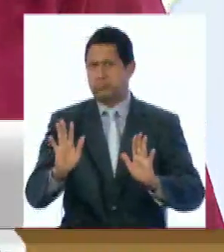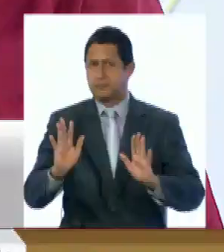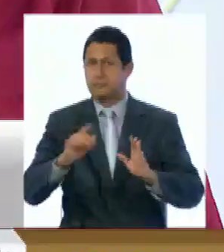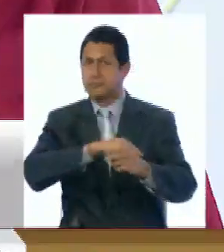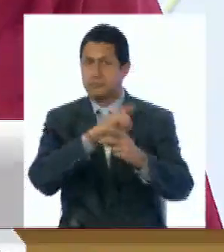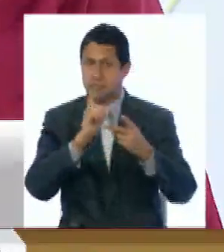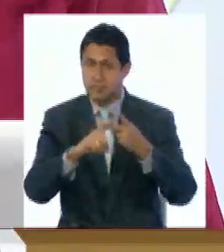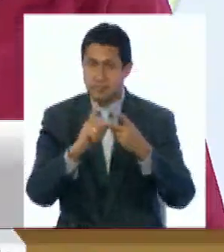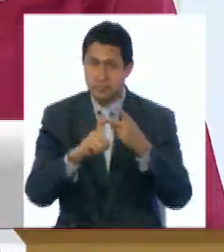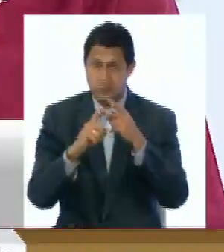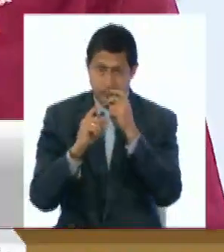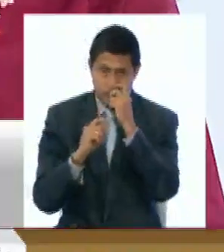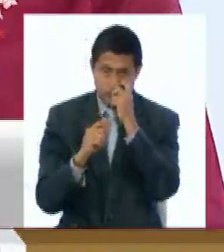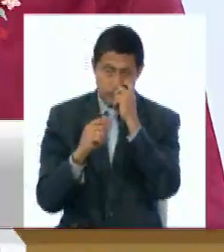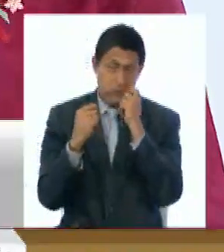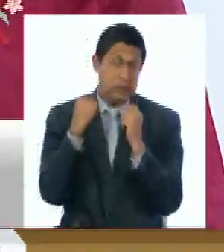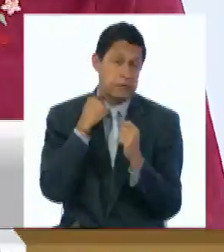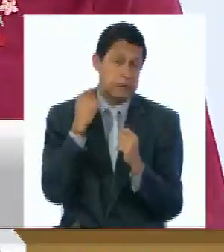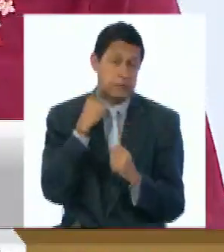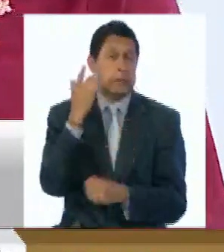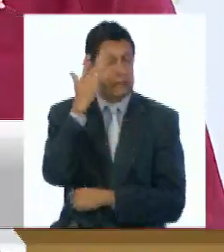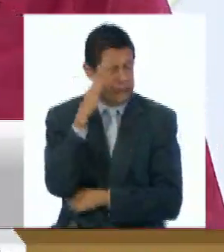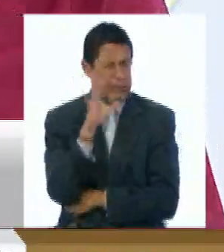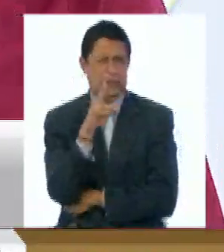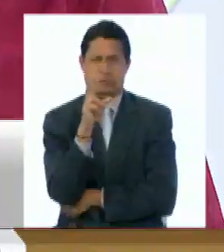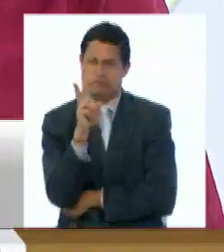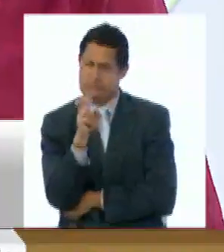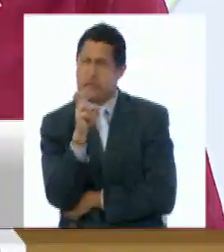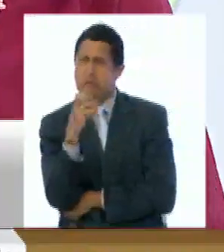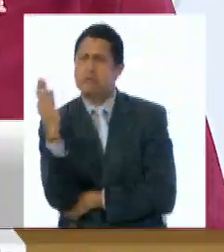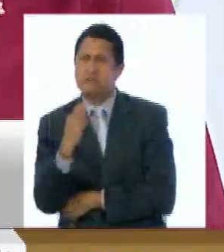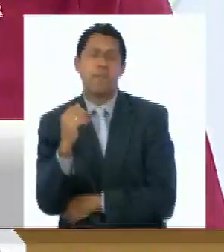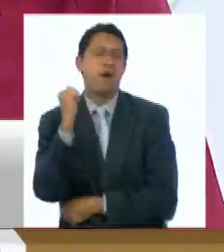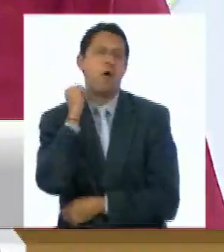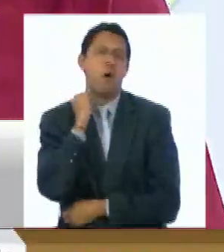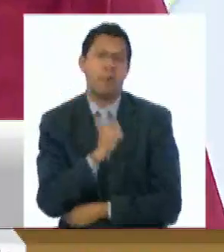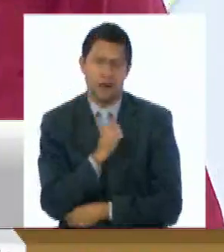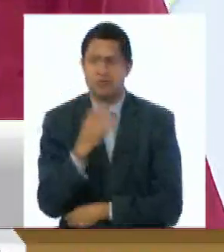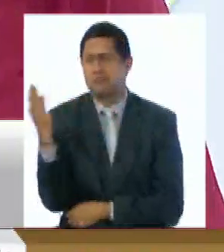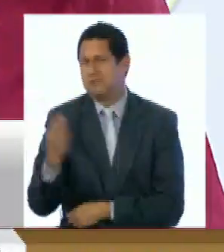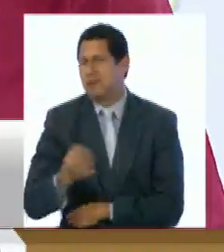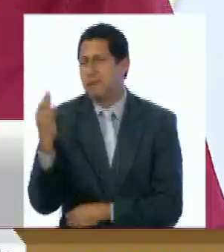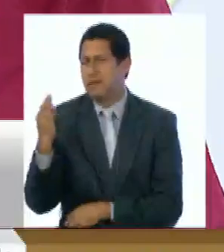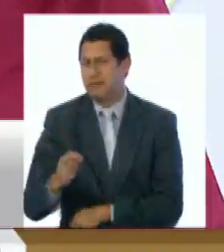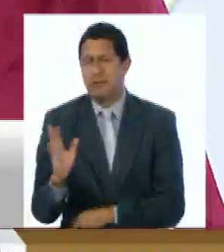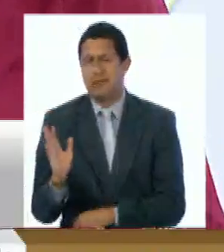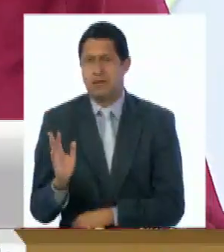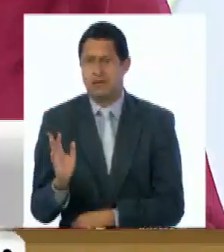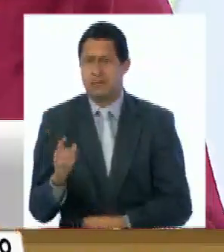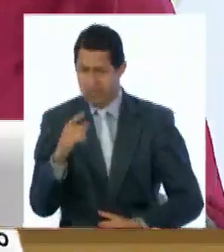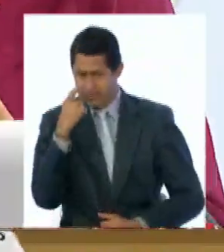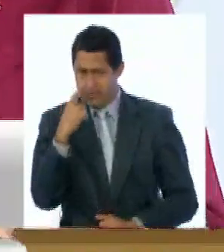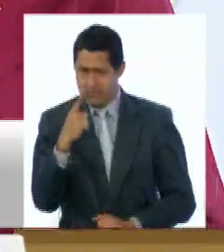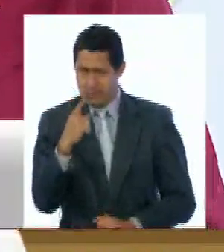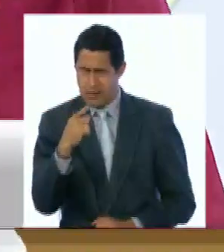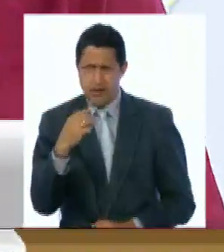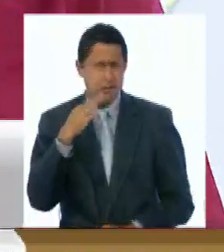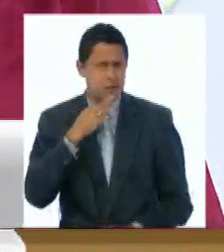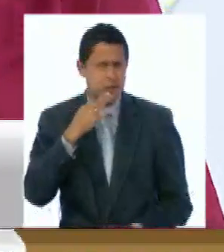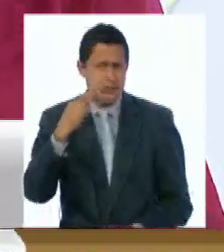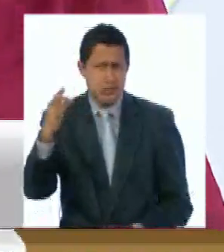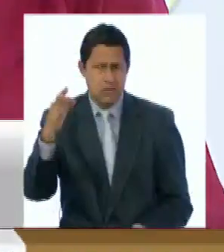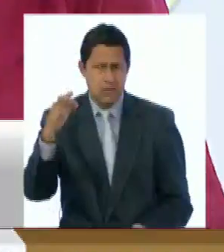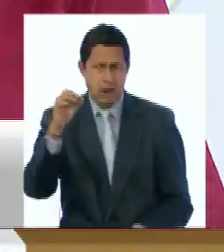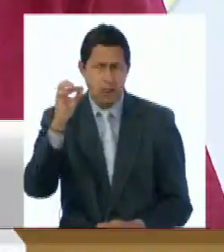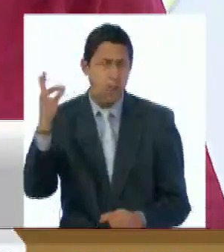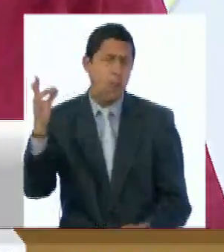tratamiento del nódulo que sea sospechoso siempre va a ser quirúrgico ok sí si te da la biopsia esa biopsia con aguja